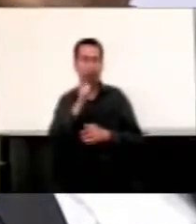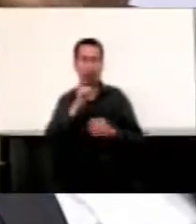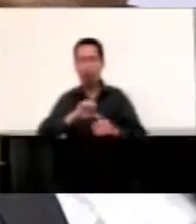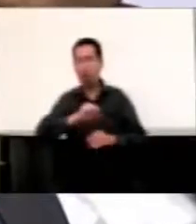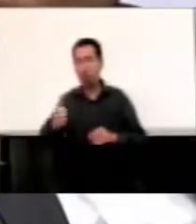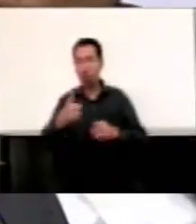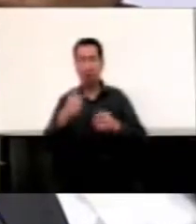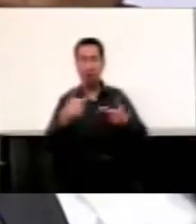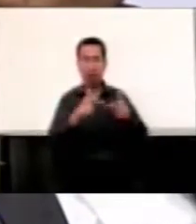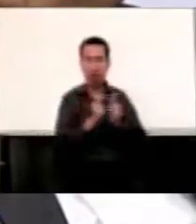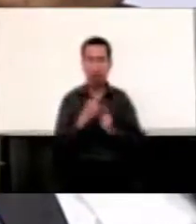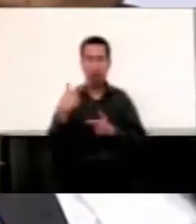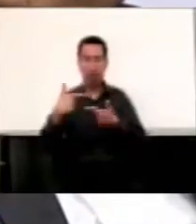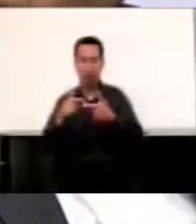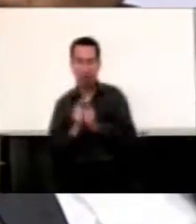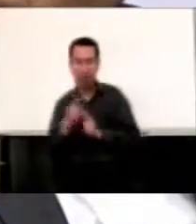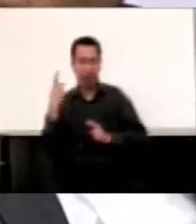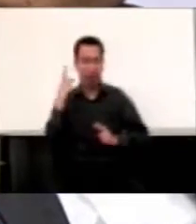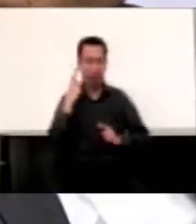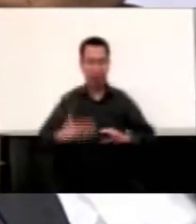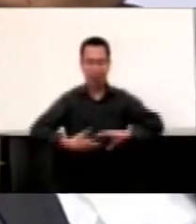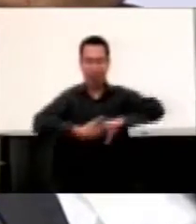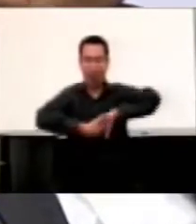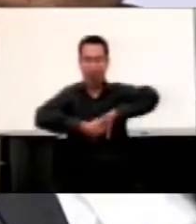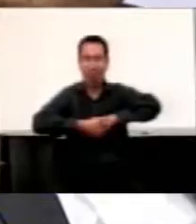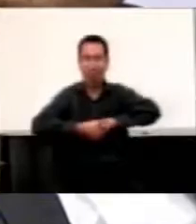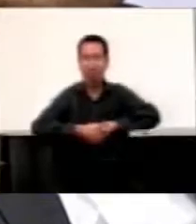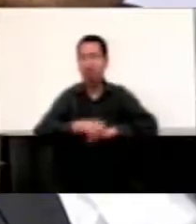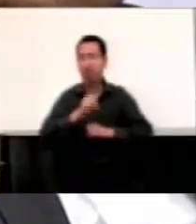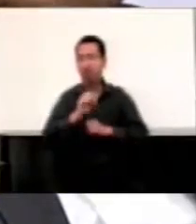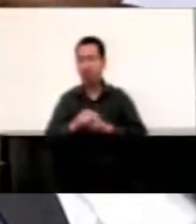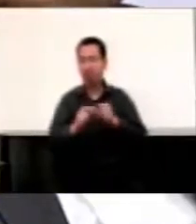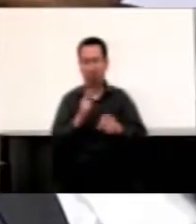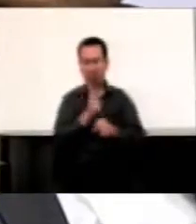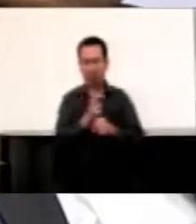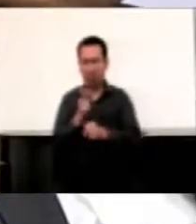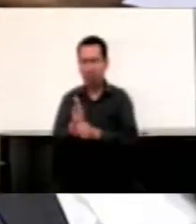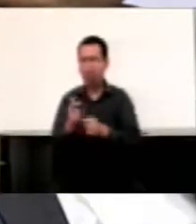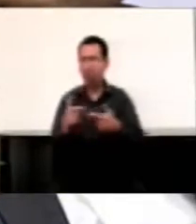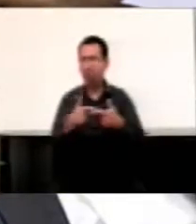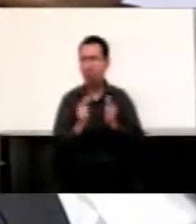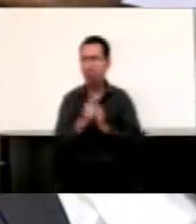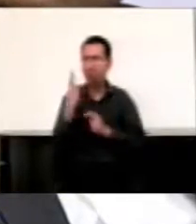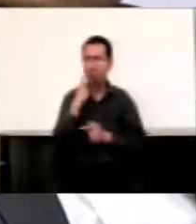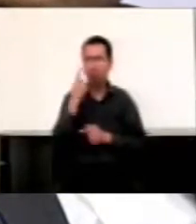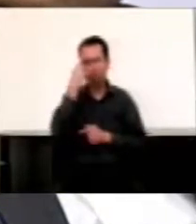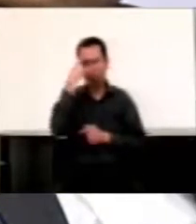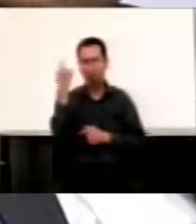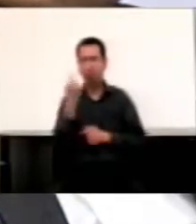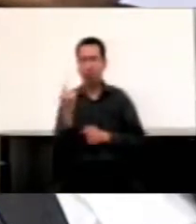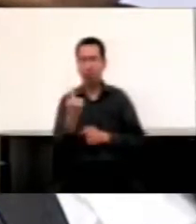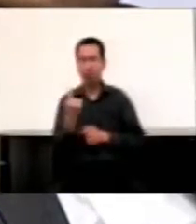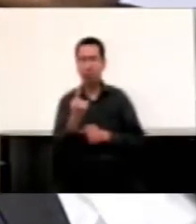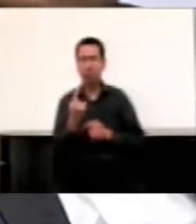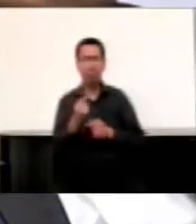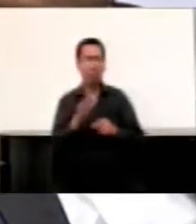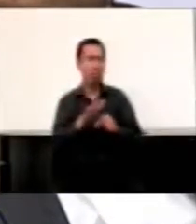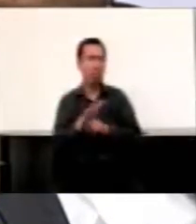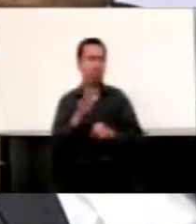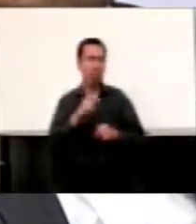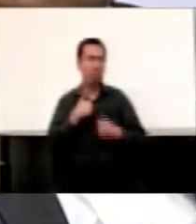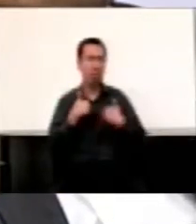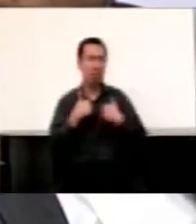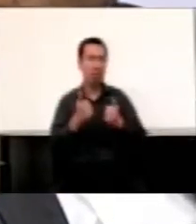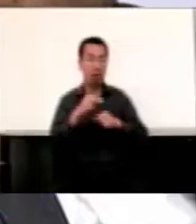que tanto en las arenas electoral como legislativa pues han tenido los partidos políticos. Digamos que así lo